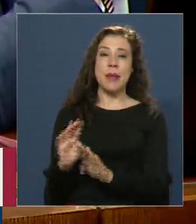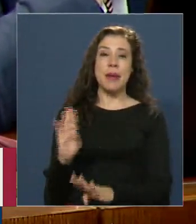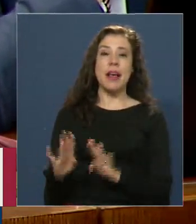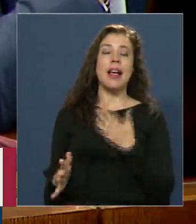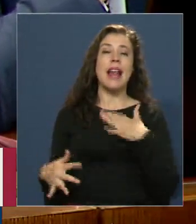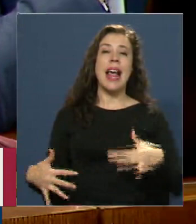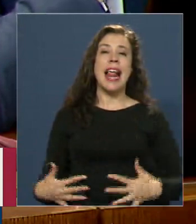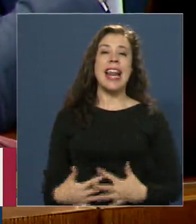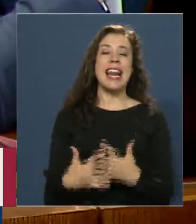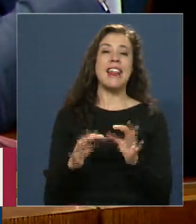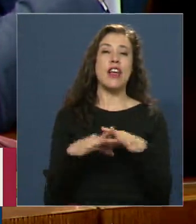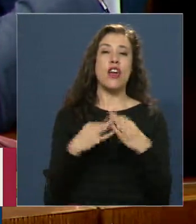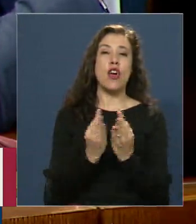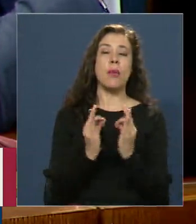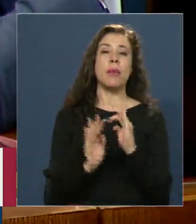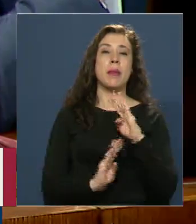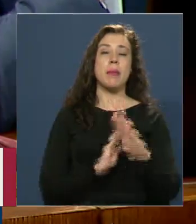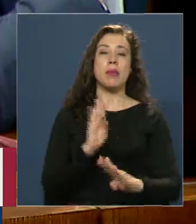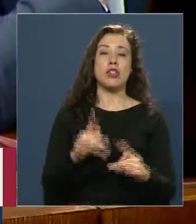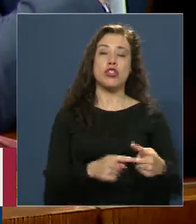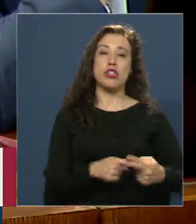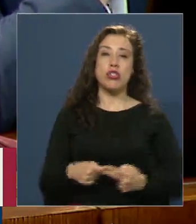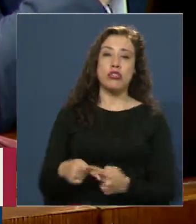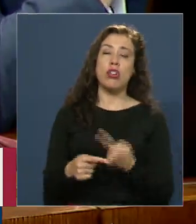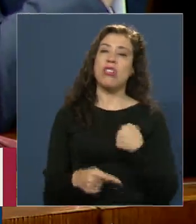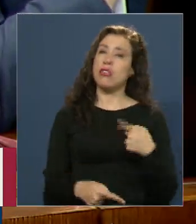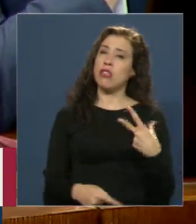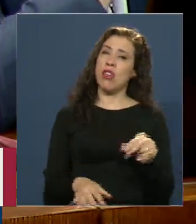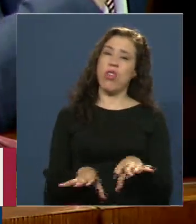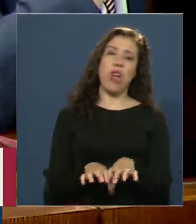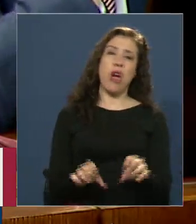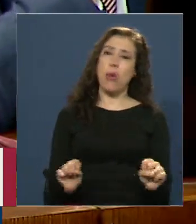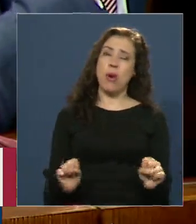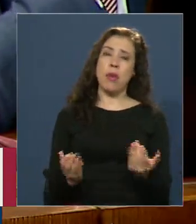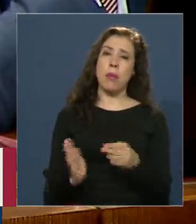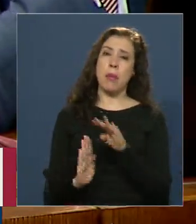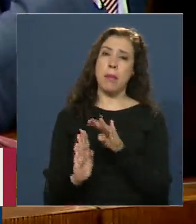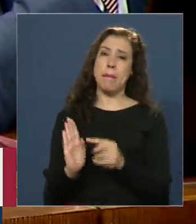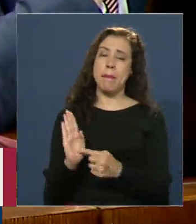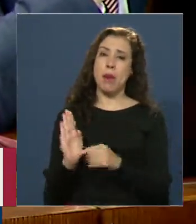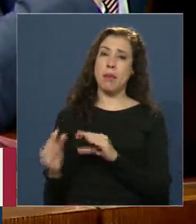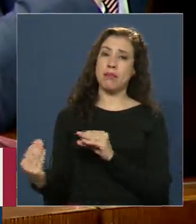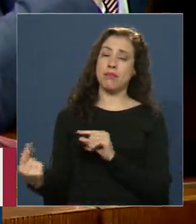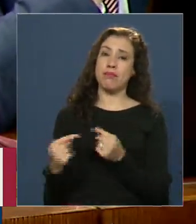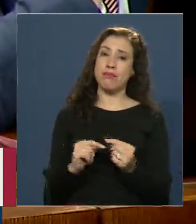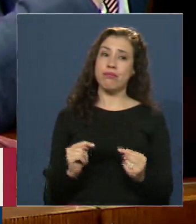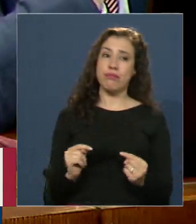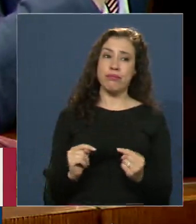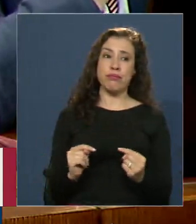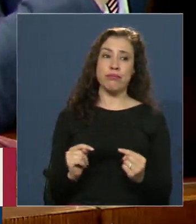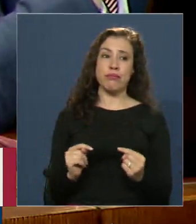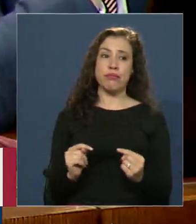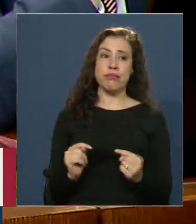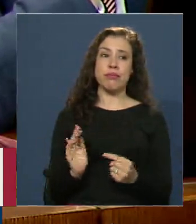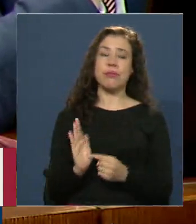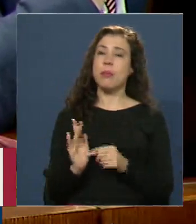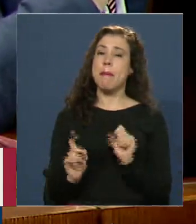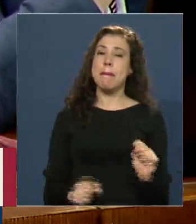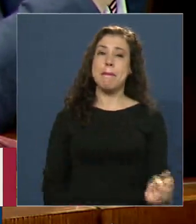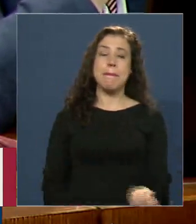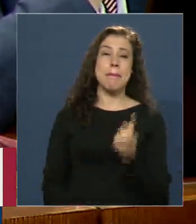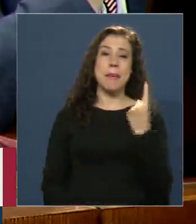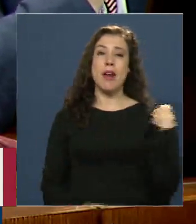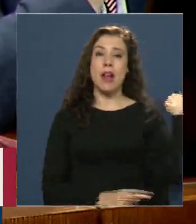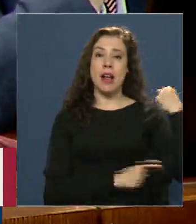red integral de protección social, a la cual discrepamos, considerando que el programa que hoy debatimos en este hemiciclo es el primero